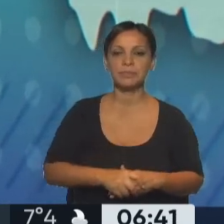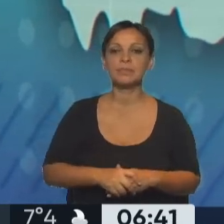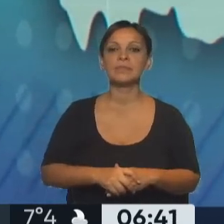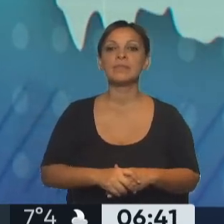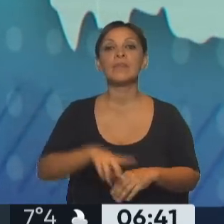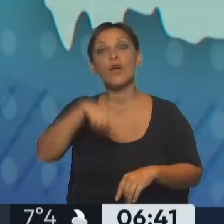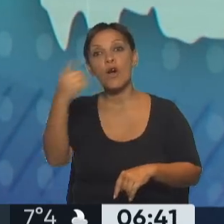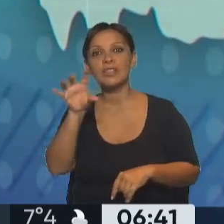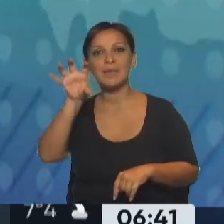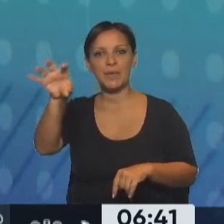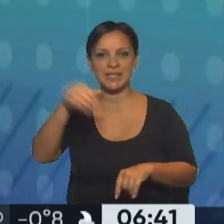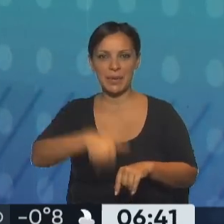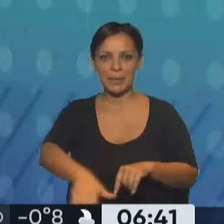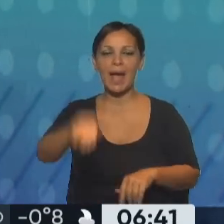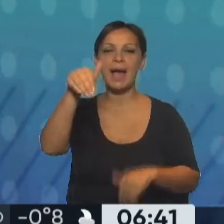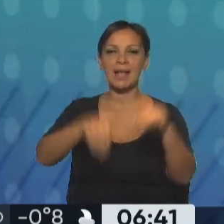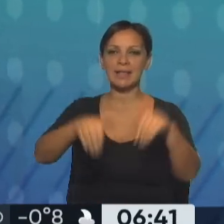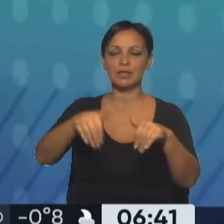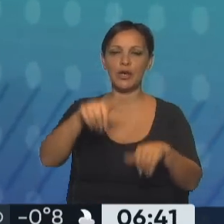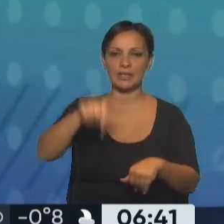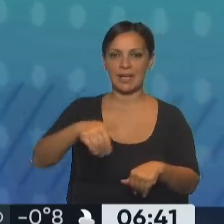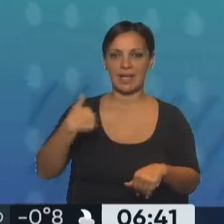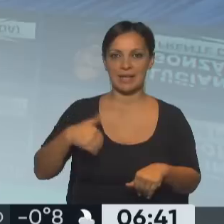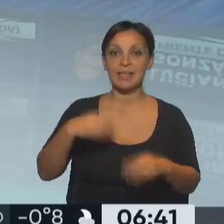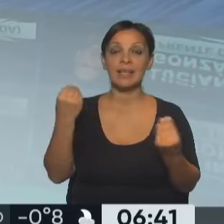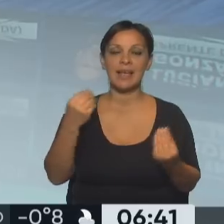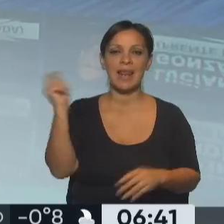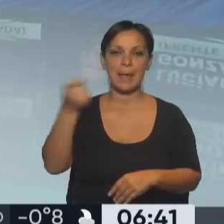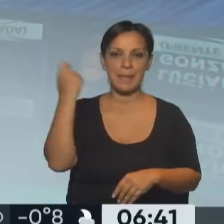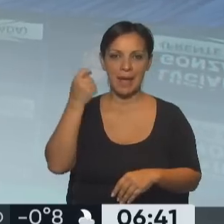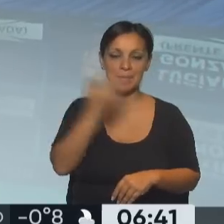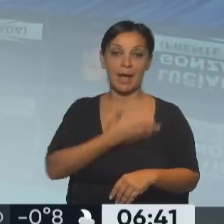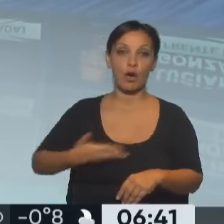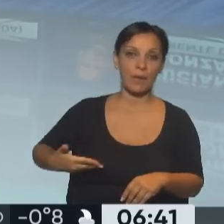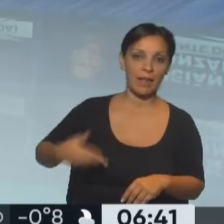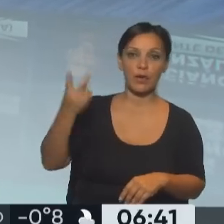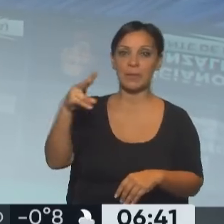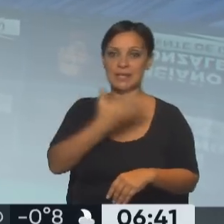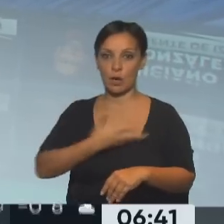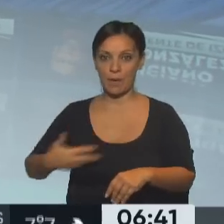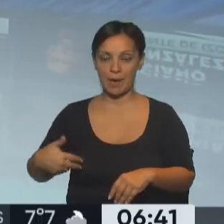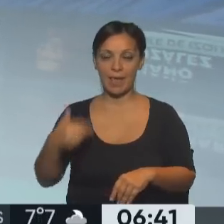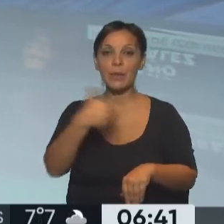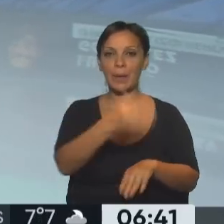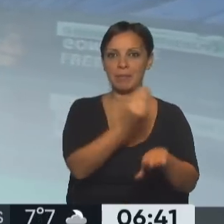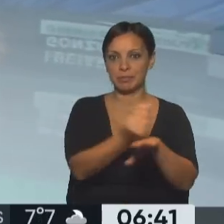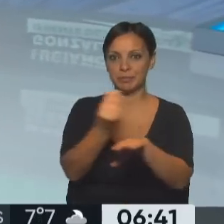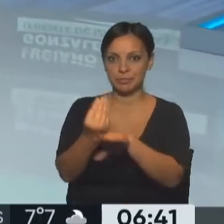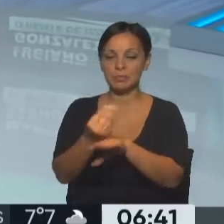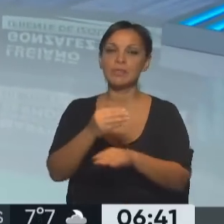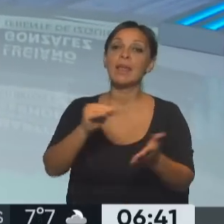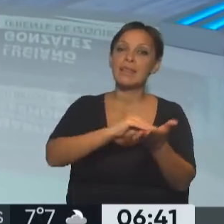urnas este domingo aquí en la Argentina, estamos hablando de la provincia de La Pampa, gobernador y vice para la elección, todas las bancas de